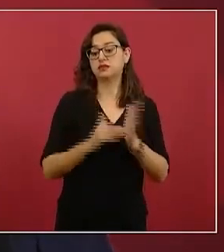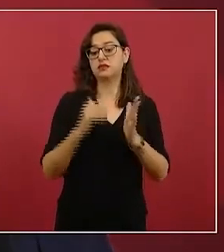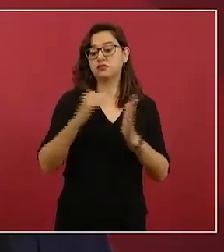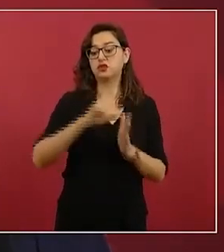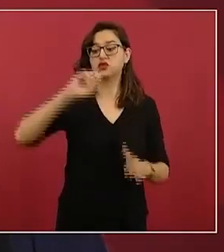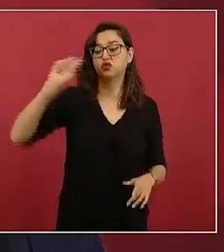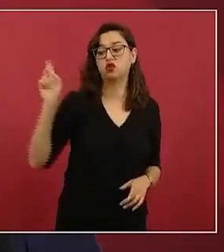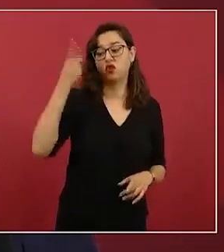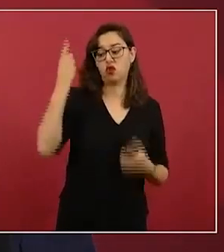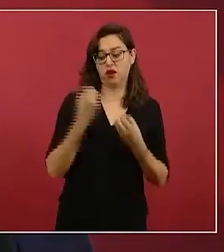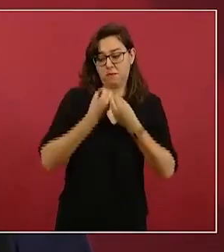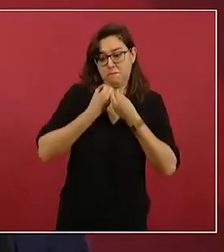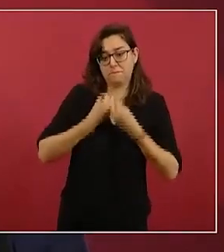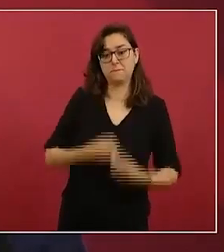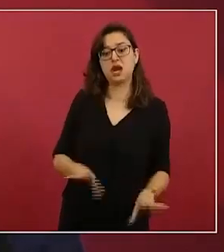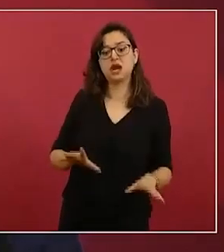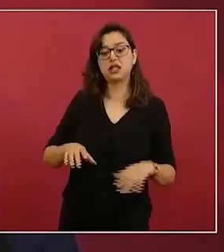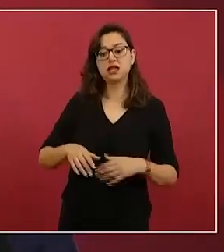10,000 millones de dólares.